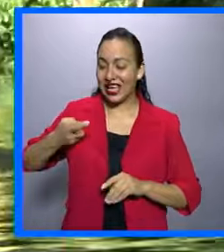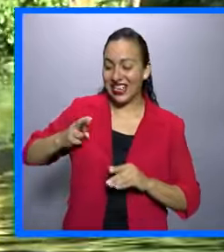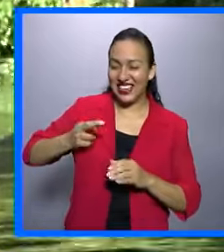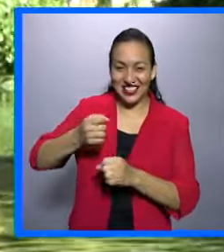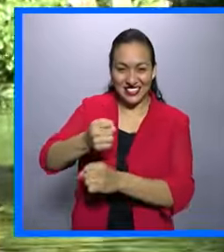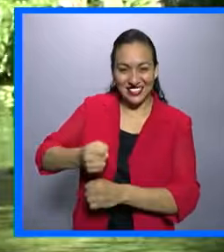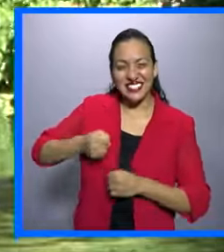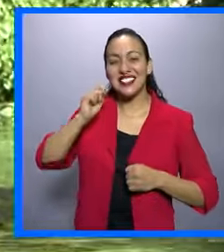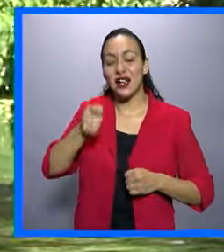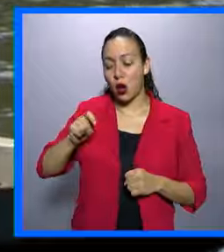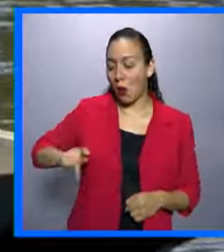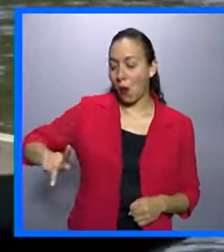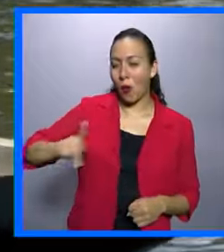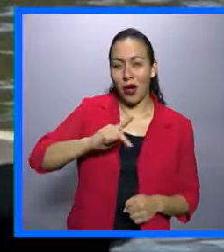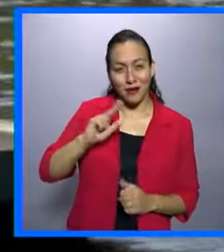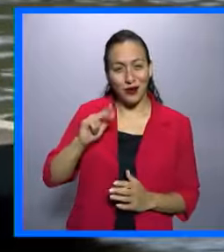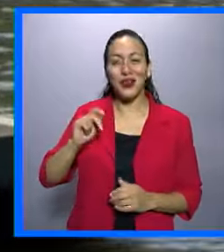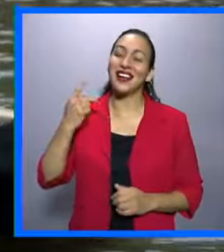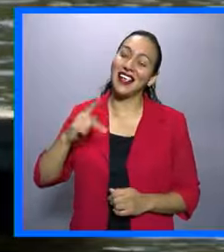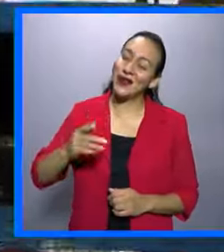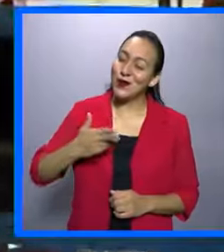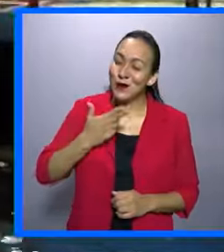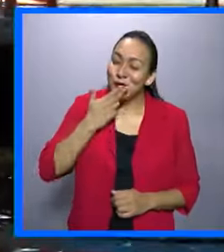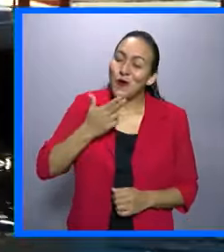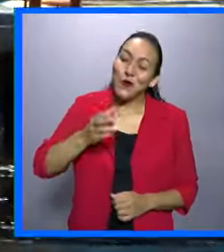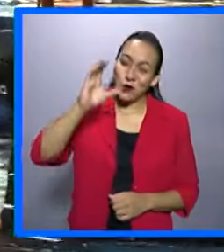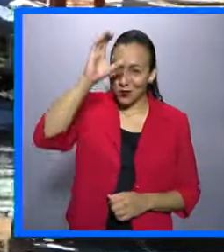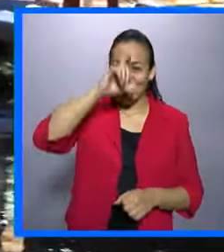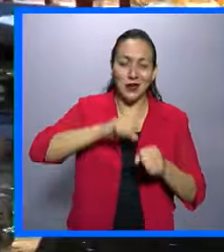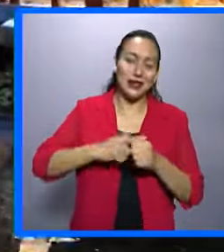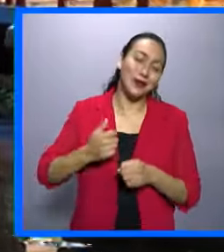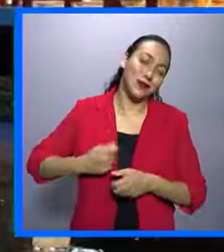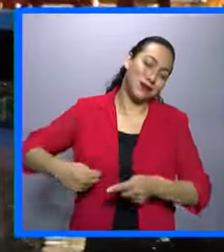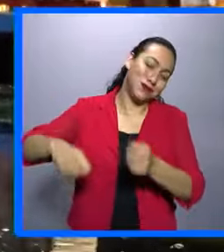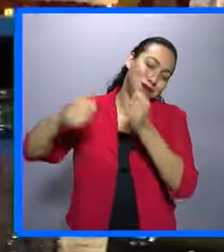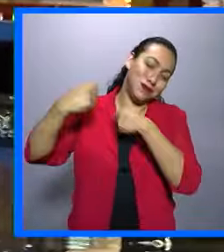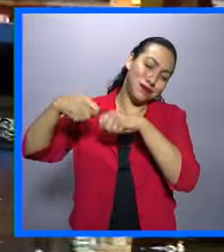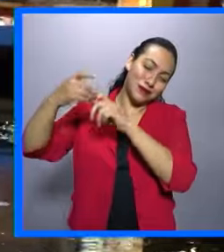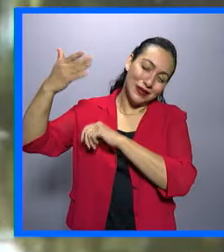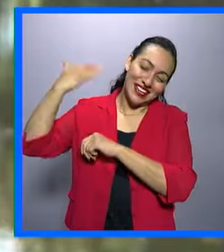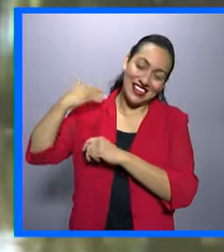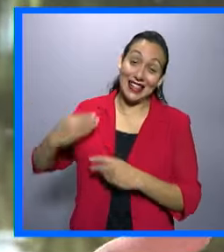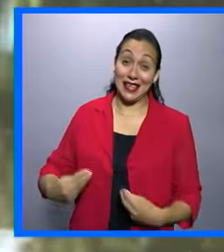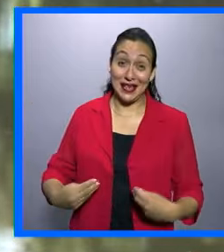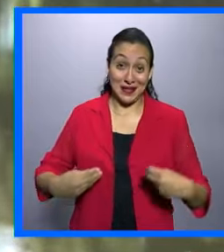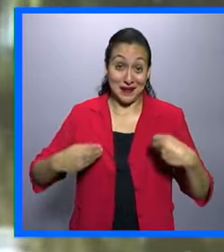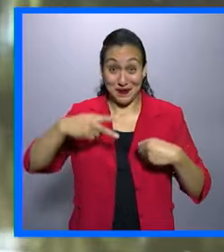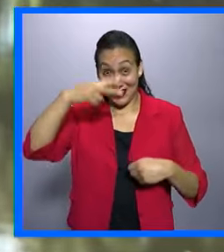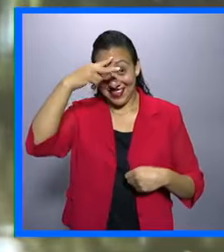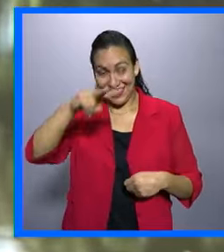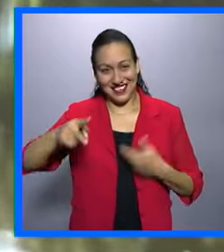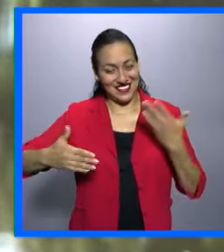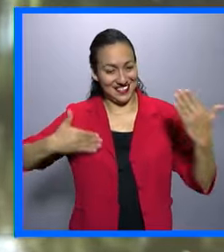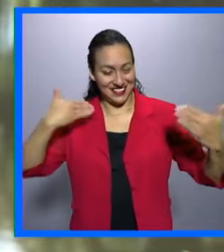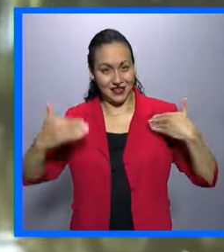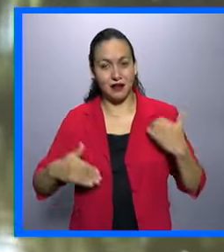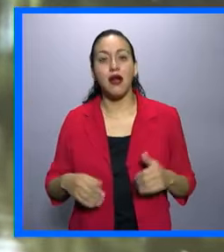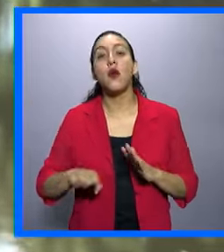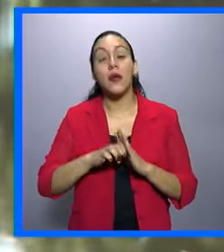reflejo de un pueblo que sigue honrando a sus ancestros y manteniendo viva la esencia de México. Las ofrendas en casas,